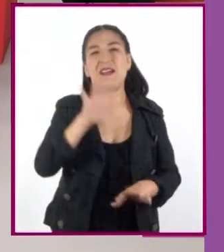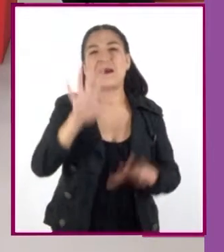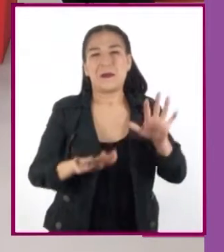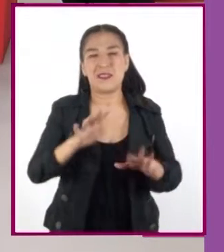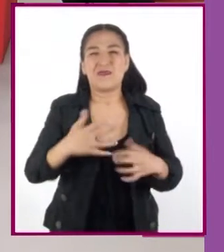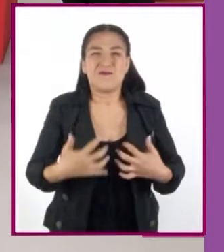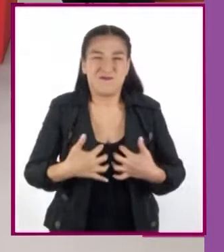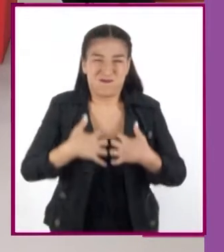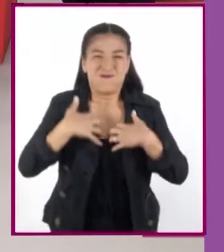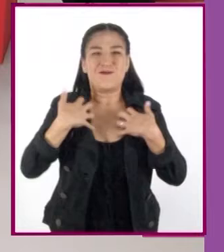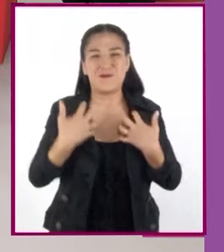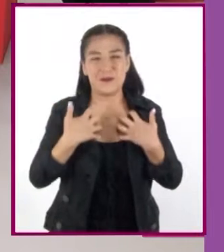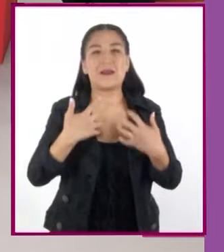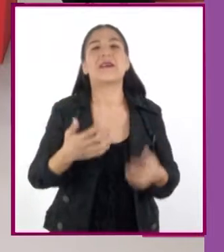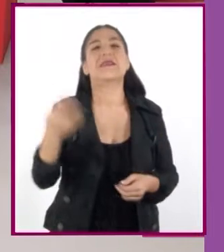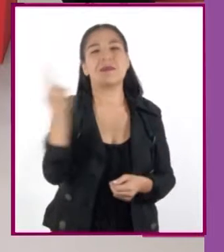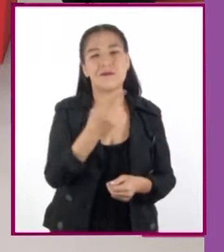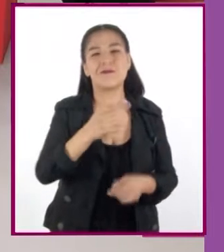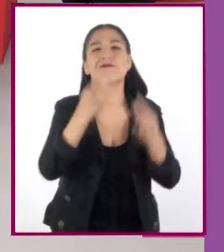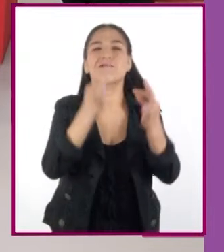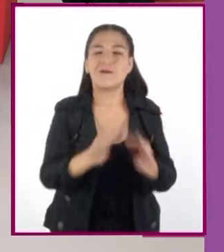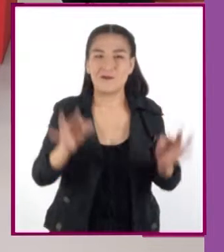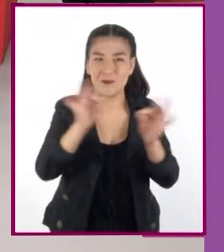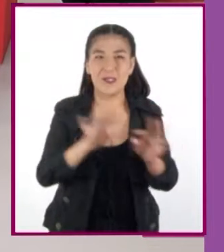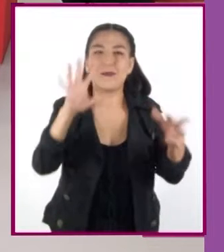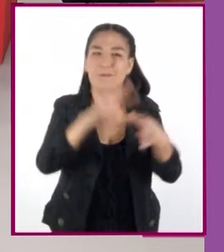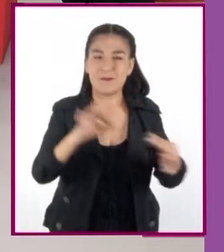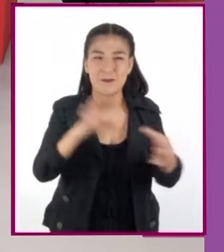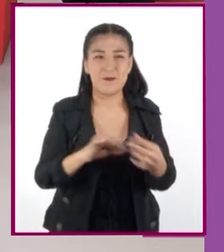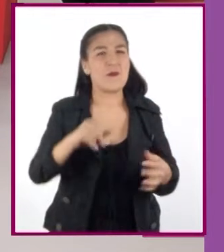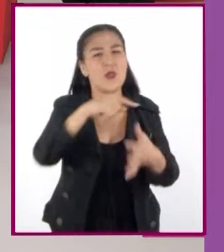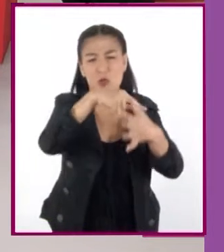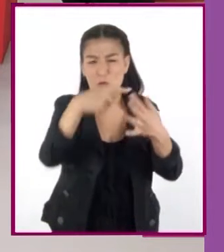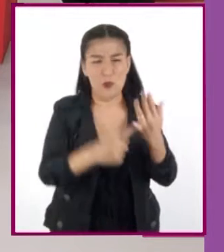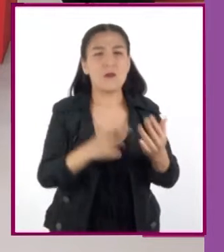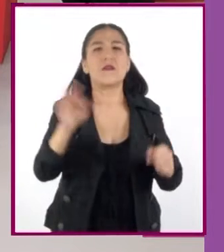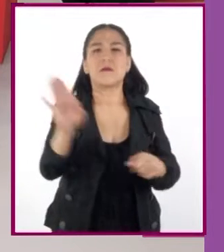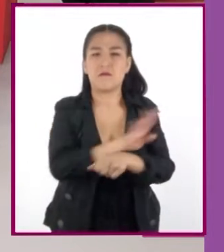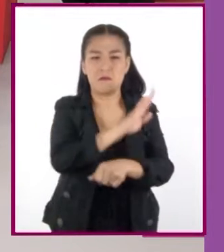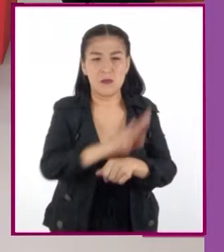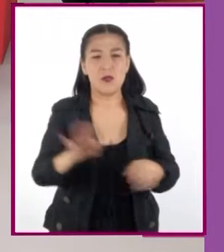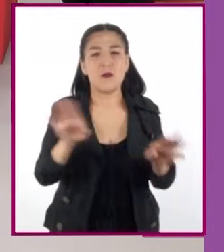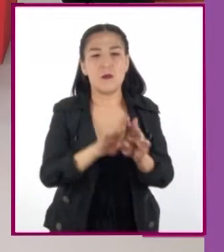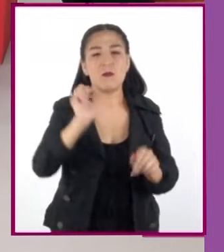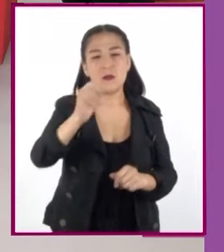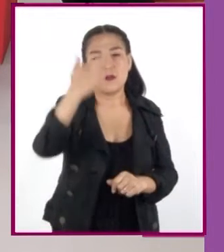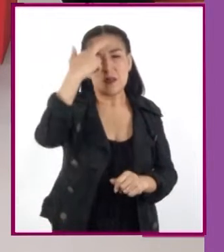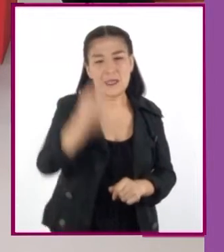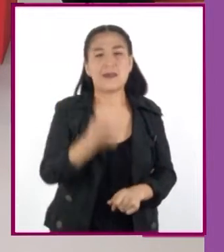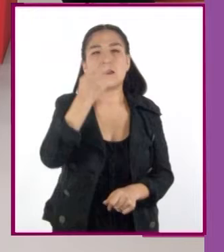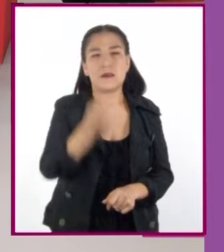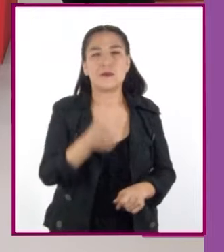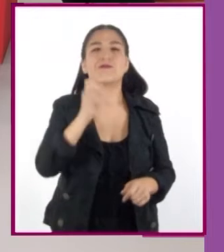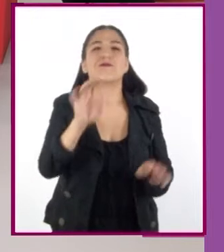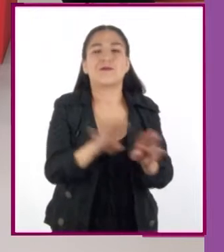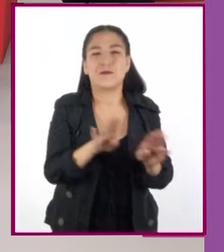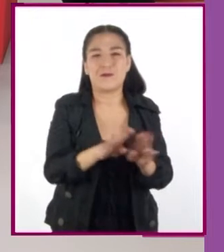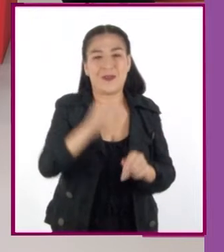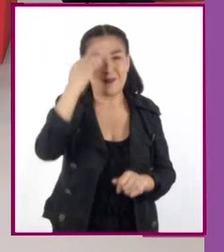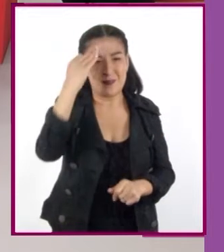que es muy importante mencionar que todas tienen un beneficio, una razón de su presencia en ese exacto